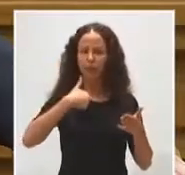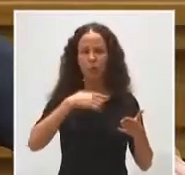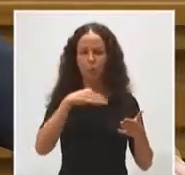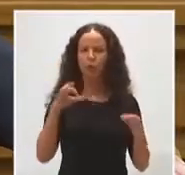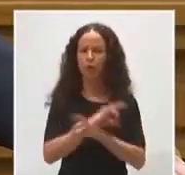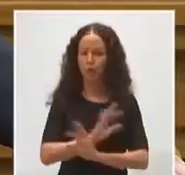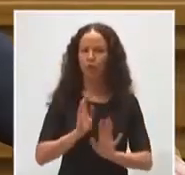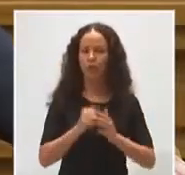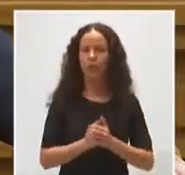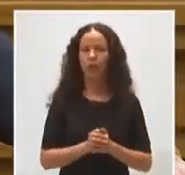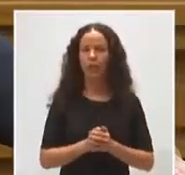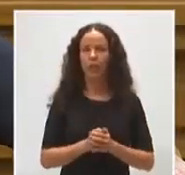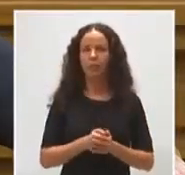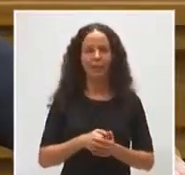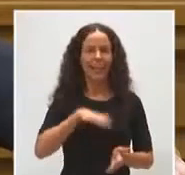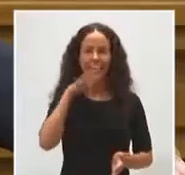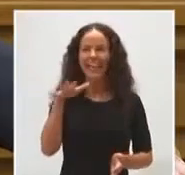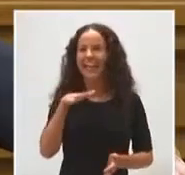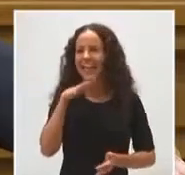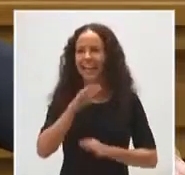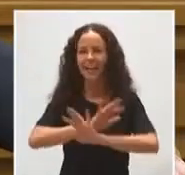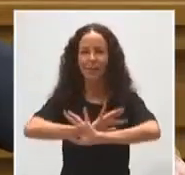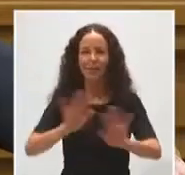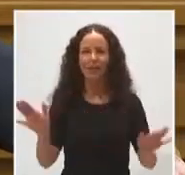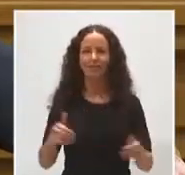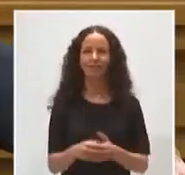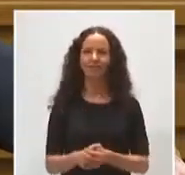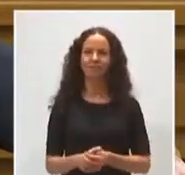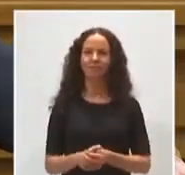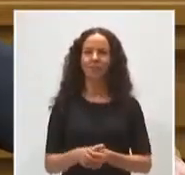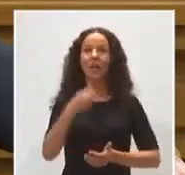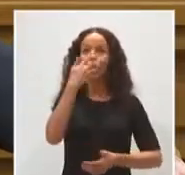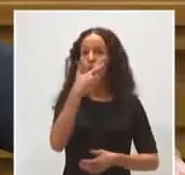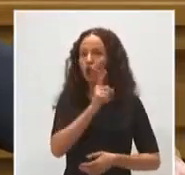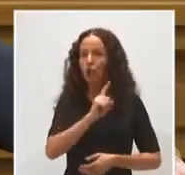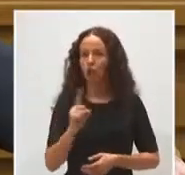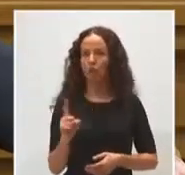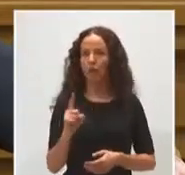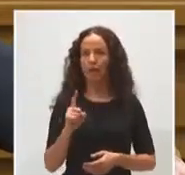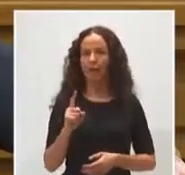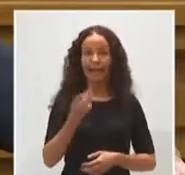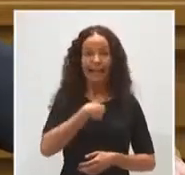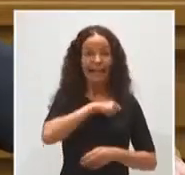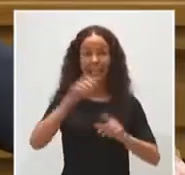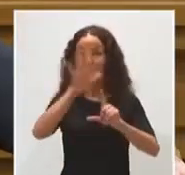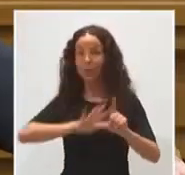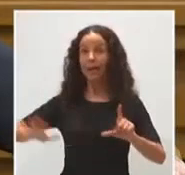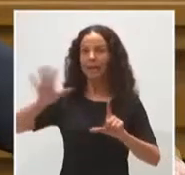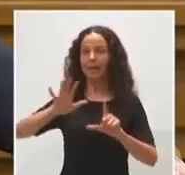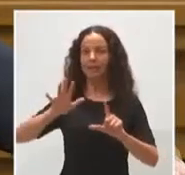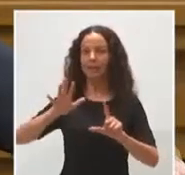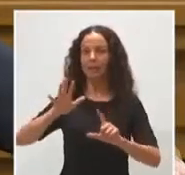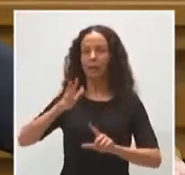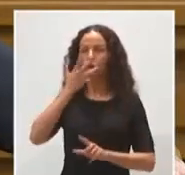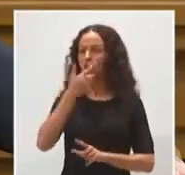pero bueno es increíble no se conoce no se conoce en españa un esfuerzo